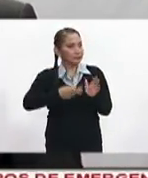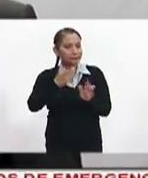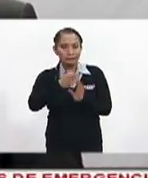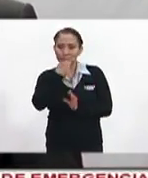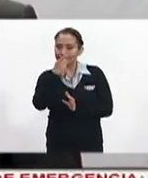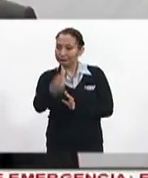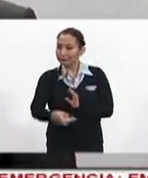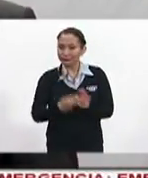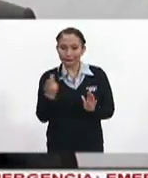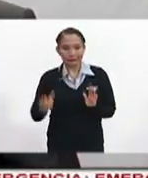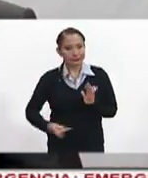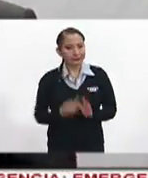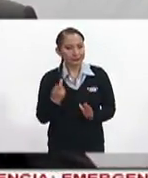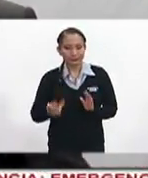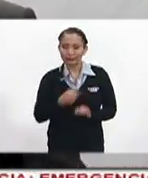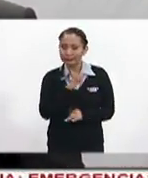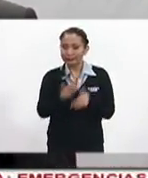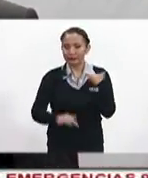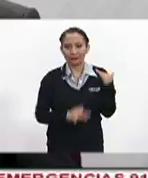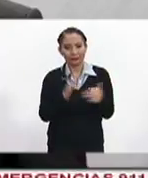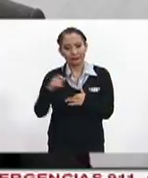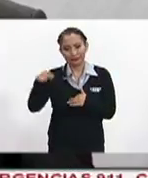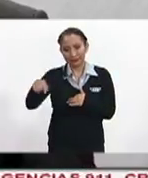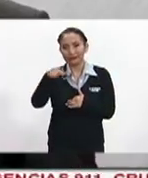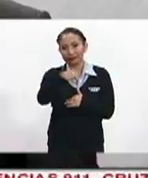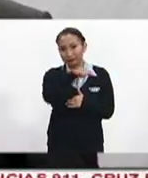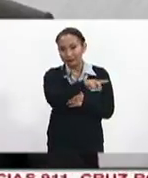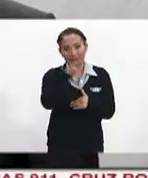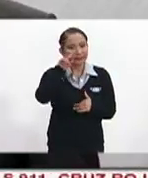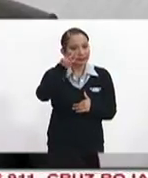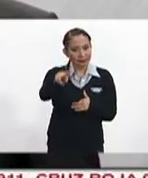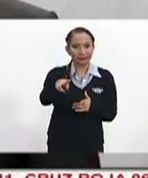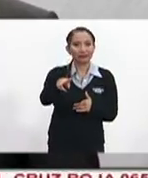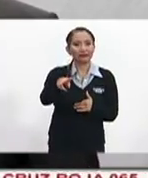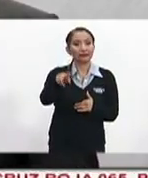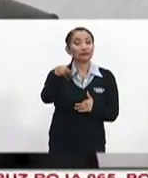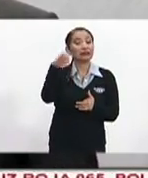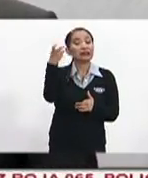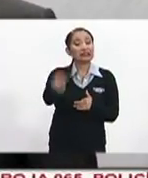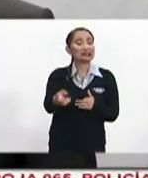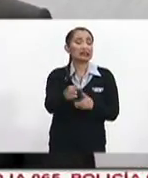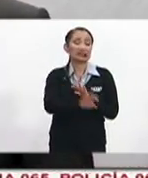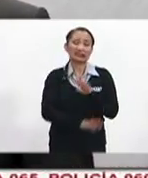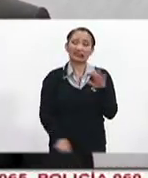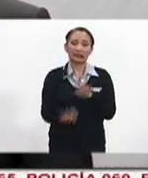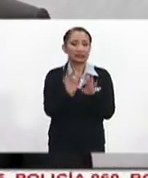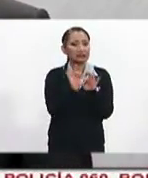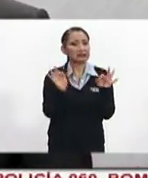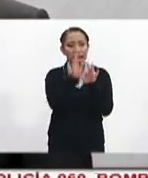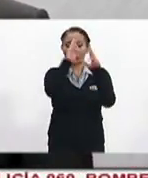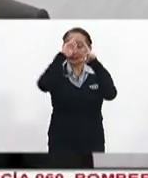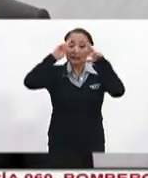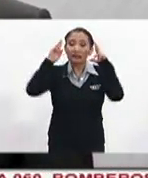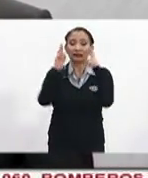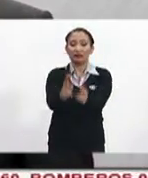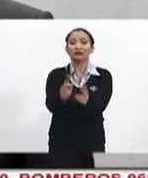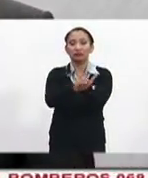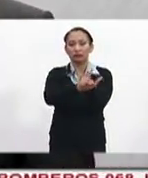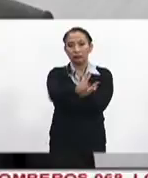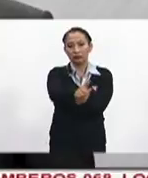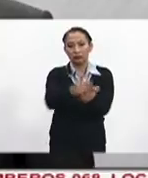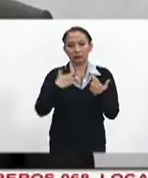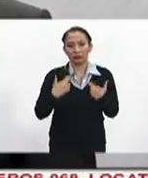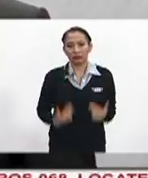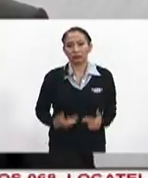reiterado muchas veces en todas las ocasiones que hemos tenido oportunidad de hacerlo, es fundamental el respeto a los